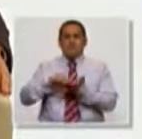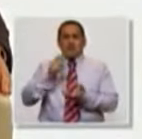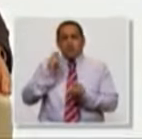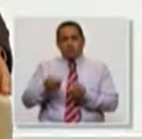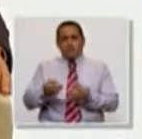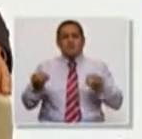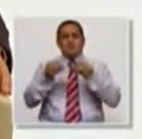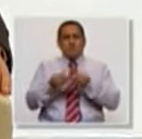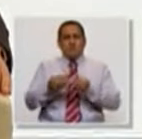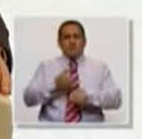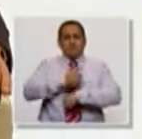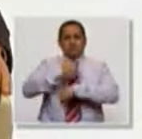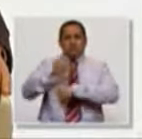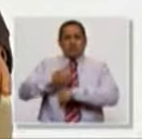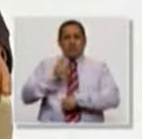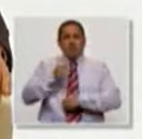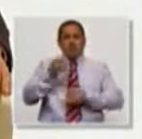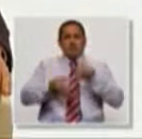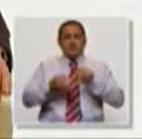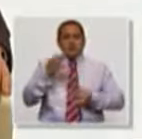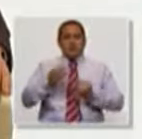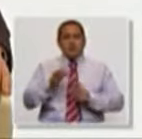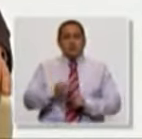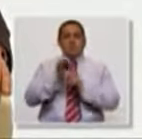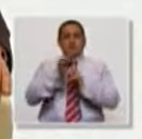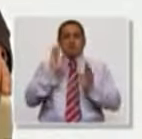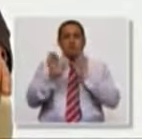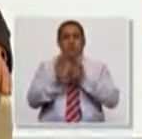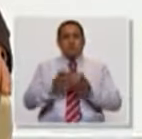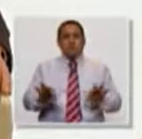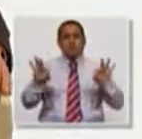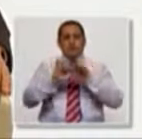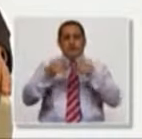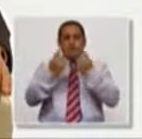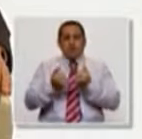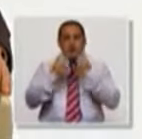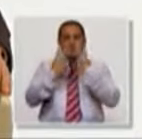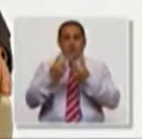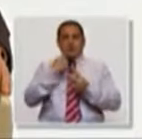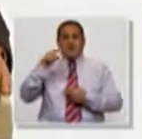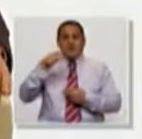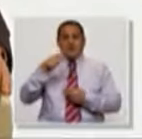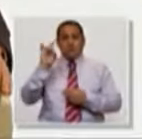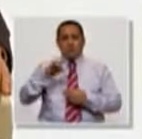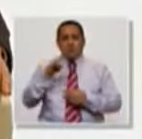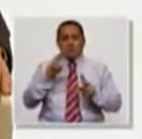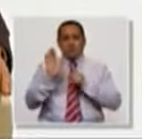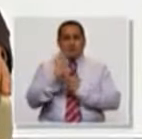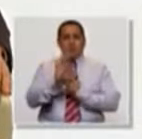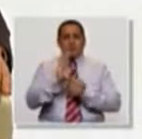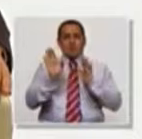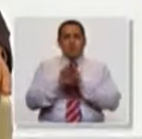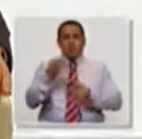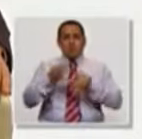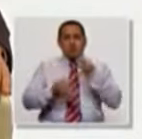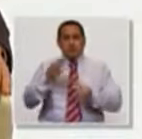órganos jurisdiccionales, no más juzgados. Hay un principio bien básico en economía que toda oferta genera demanda. Entonces, si tú pones un juzgado, en el poco